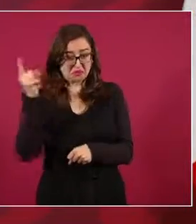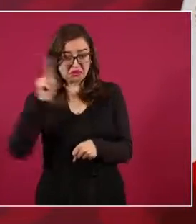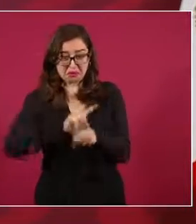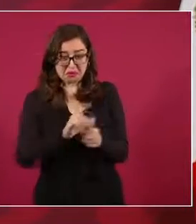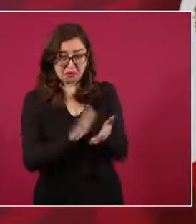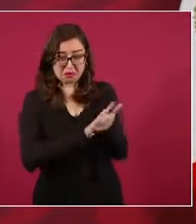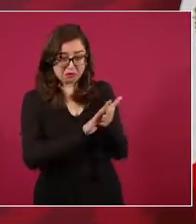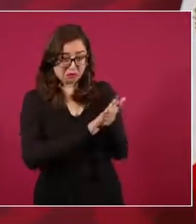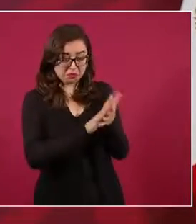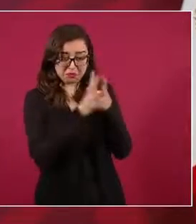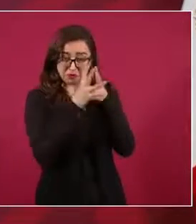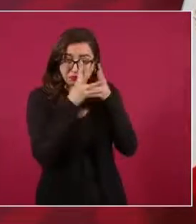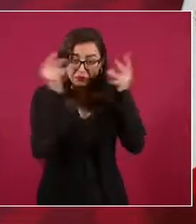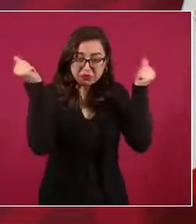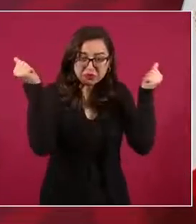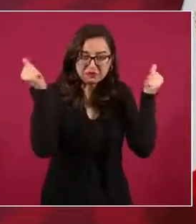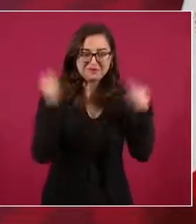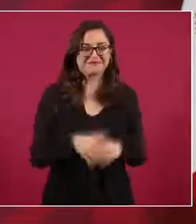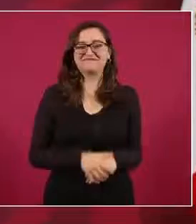Siempre he dicho, el porfiriato